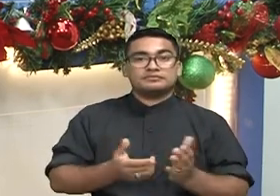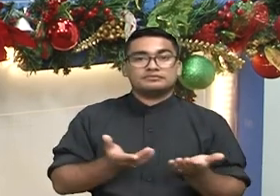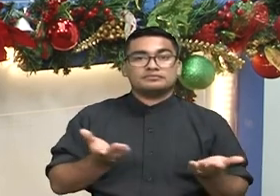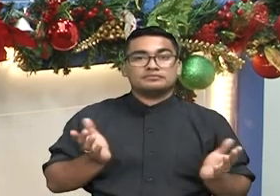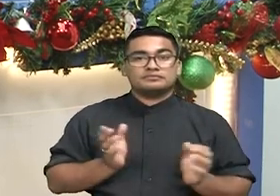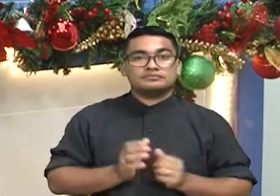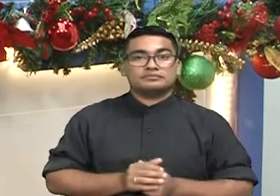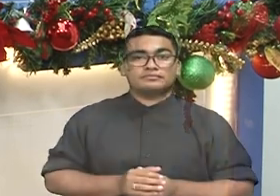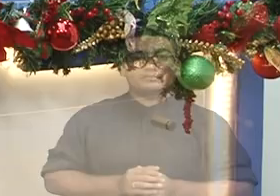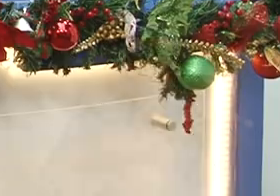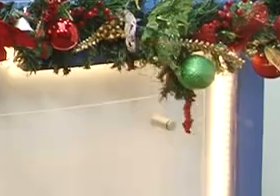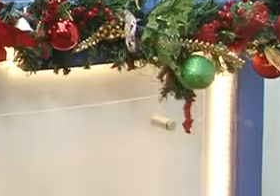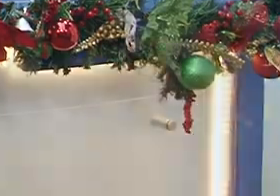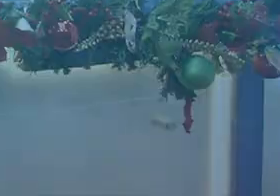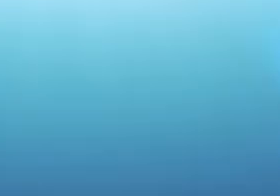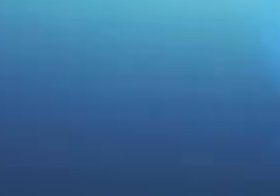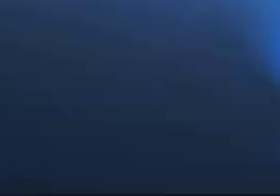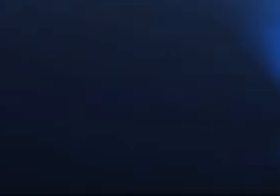esta información.